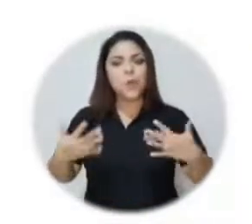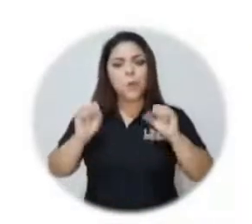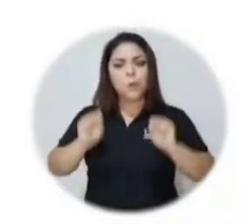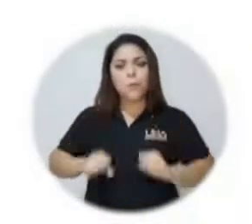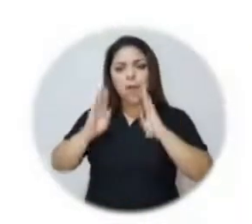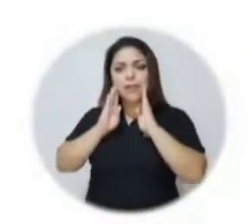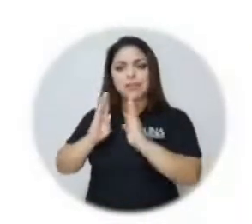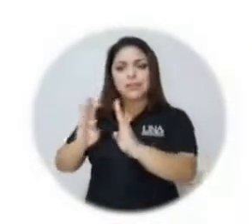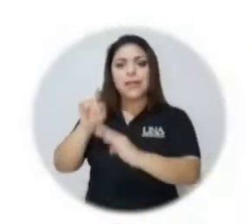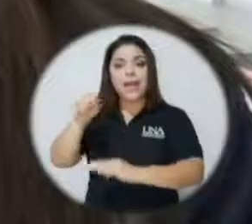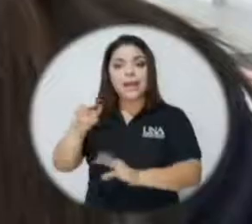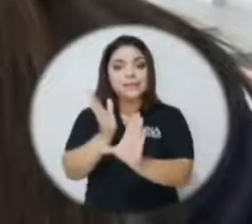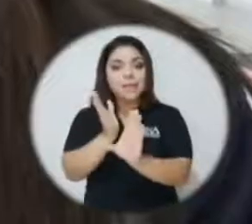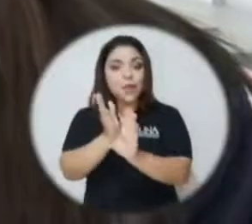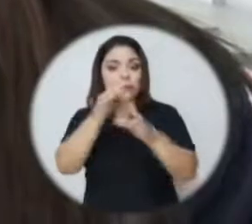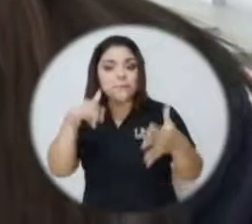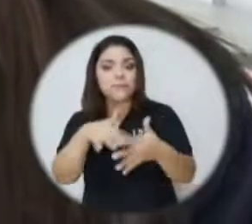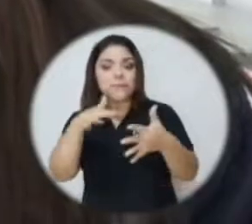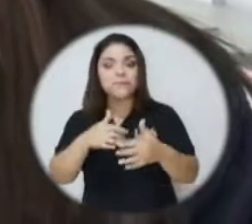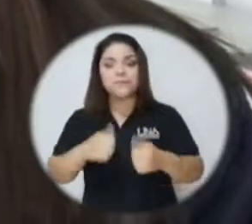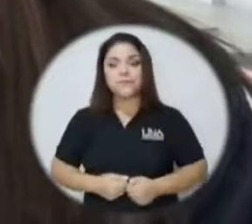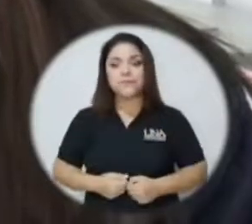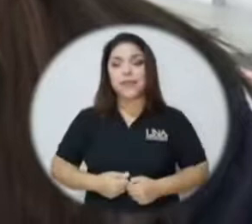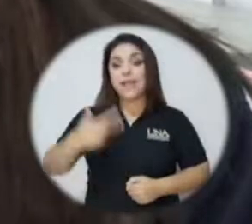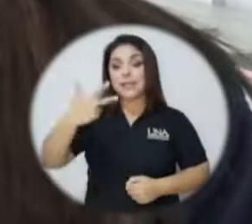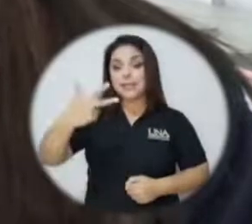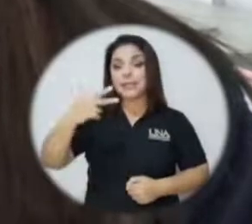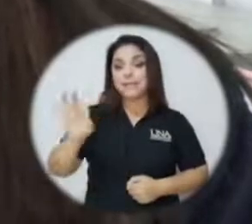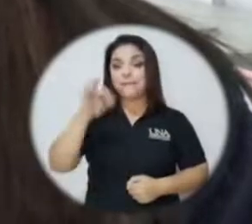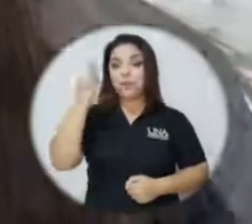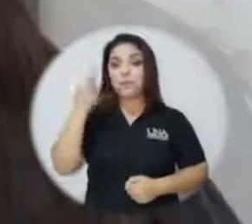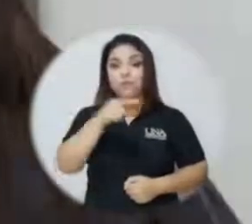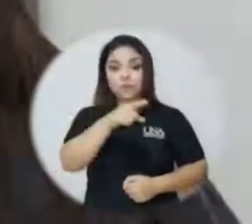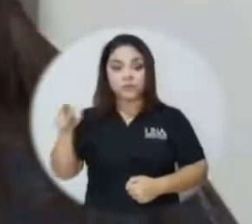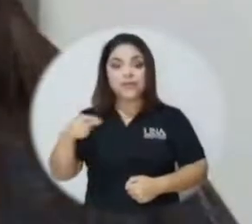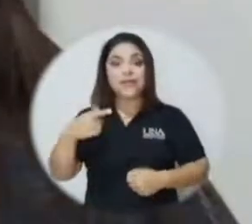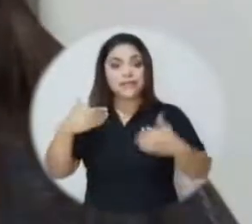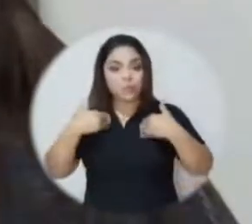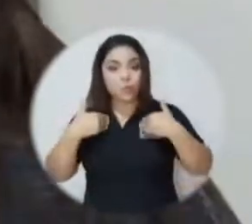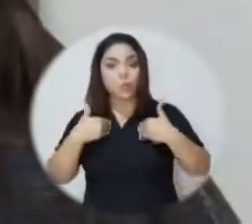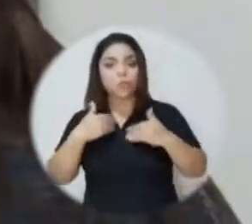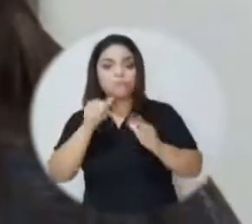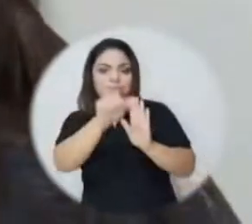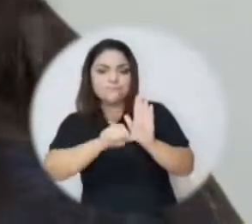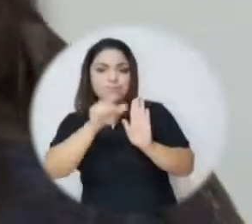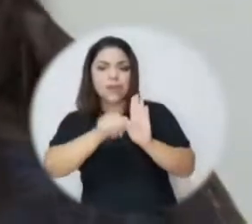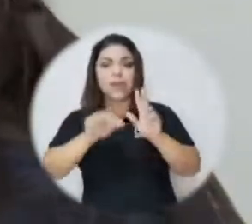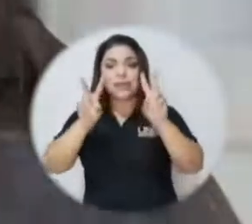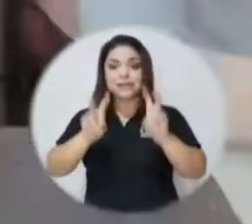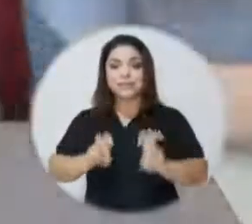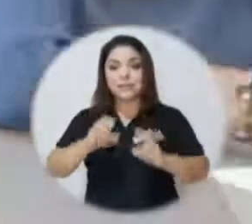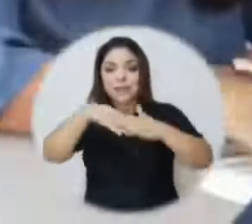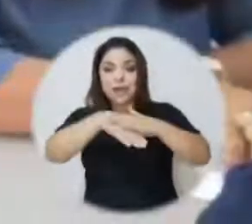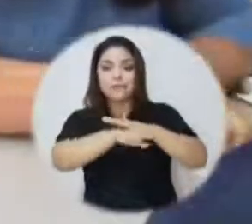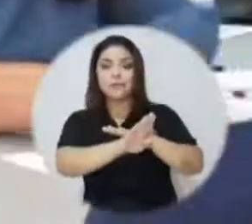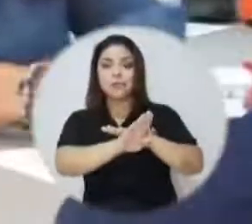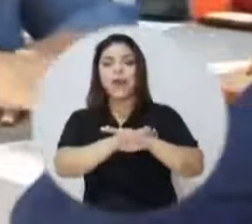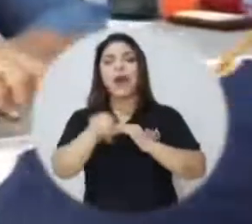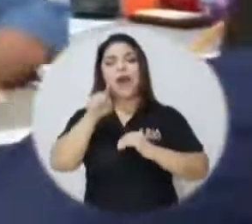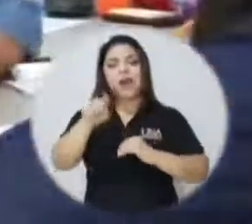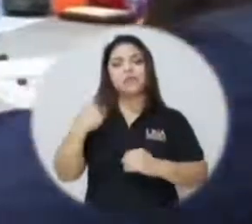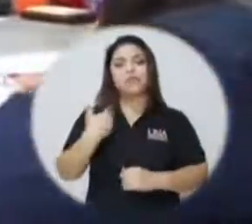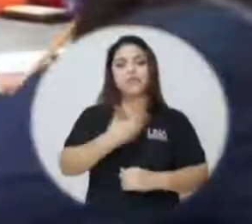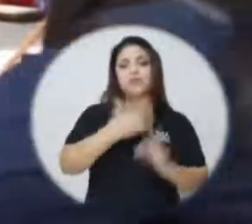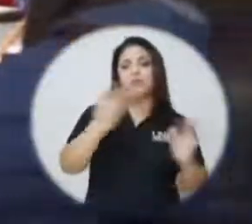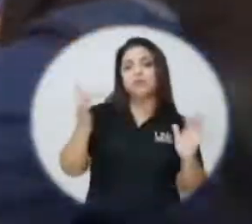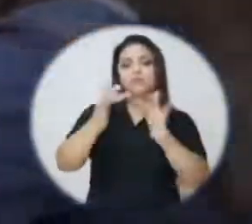en psicopedagogía? Hay tres formas. Si tuviste adecuación en el examen de admisión, serás contactado para dar continuidad a